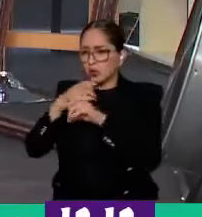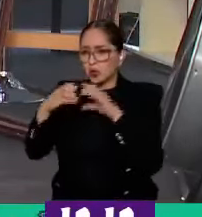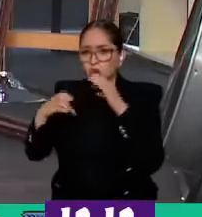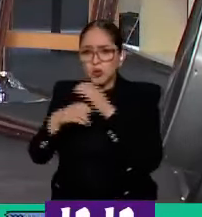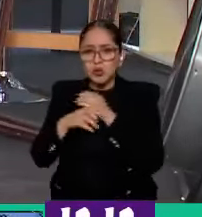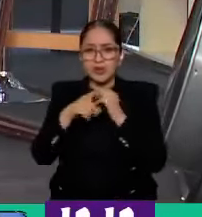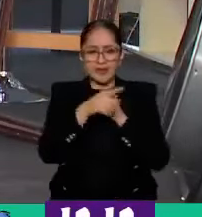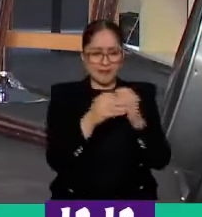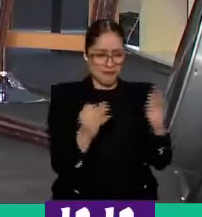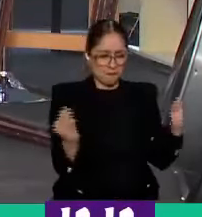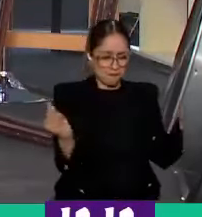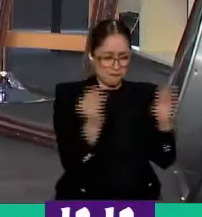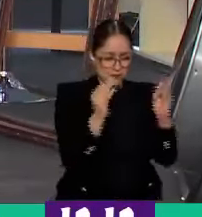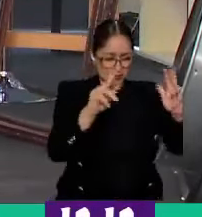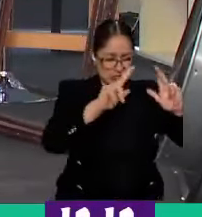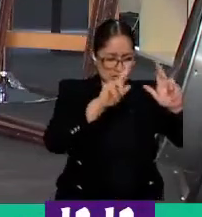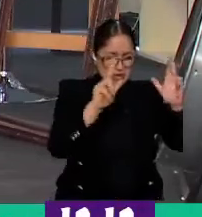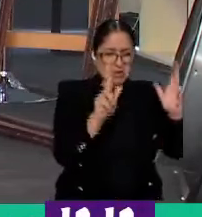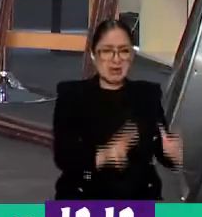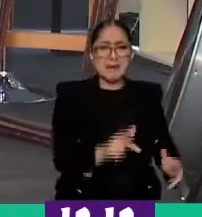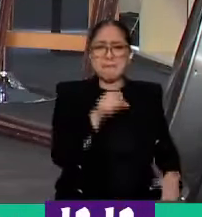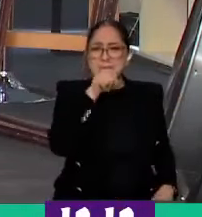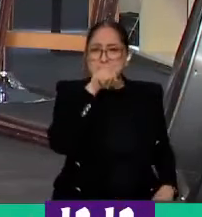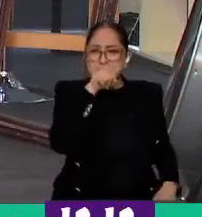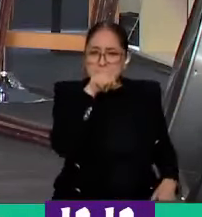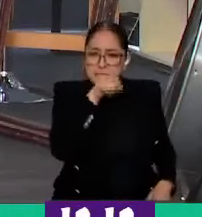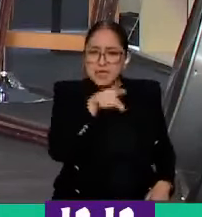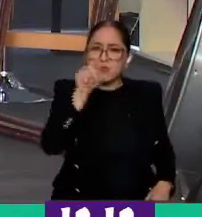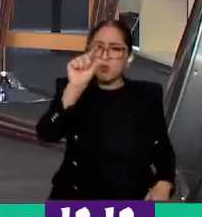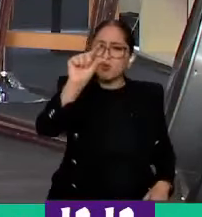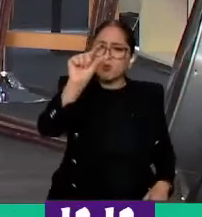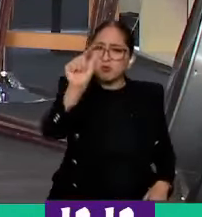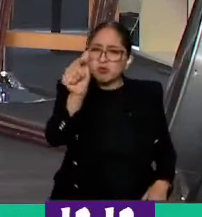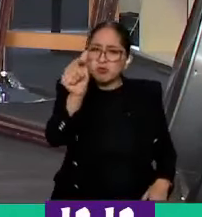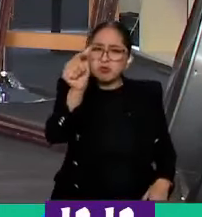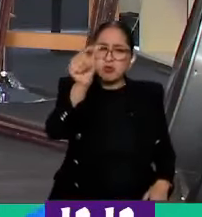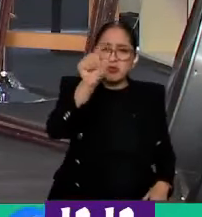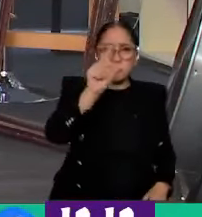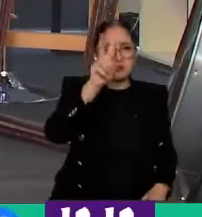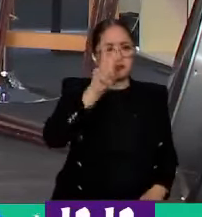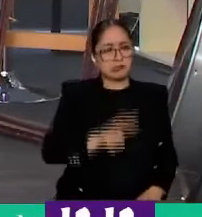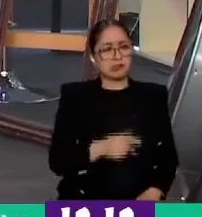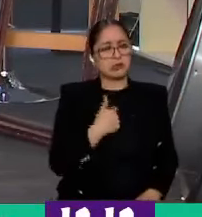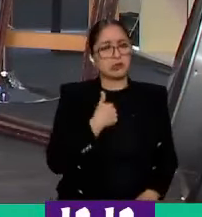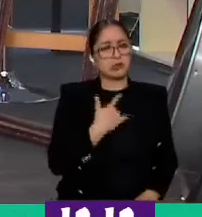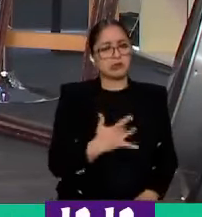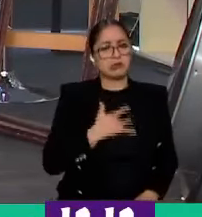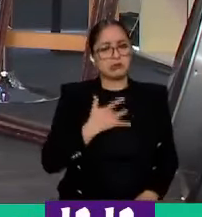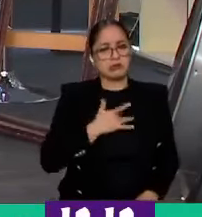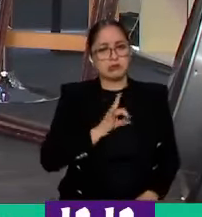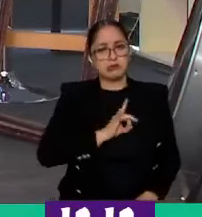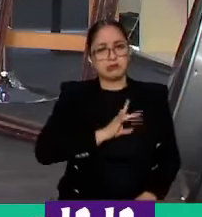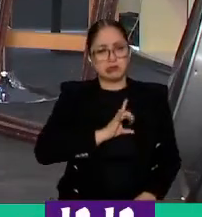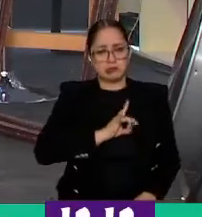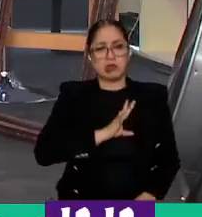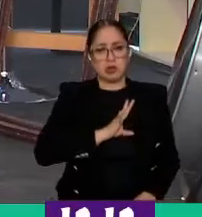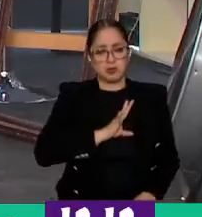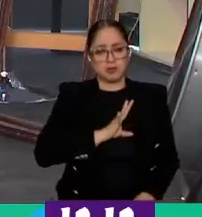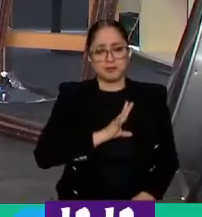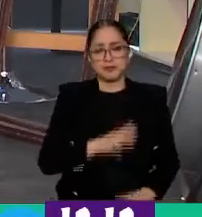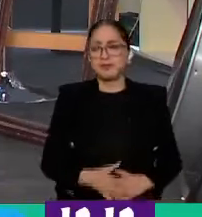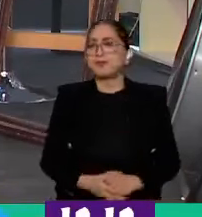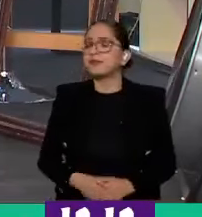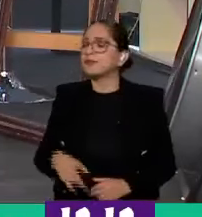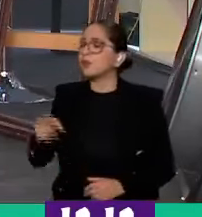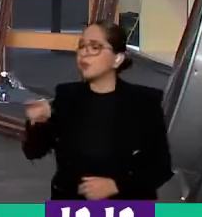en el refri y eso que está en el mismo número de toda la vida. Ya me dio mello. ¿Cómo debemos